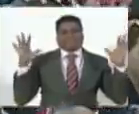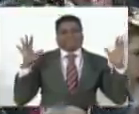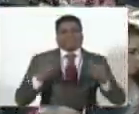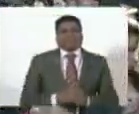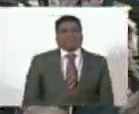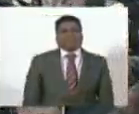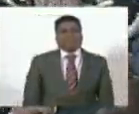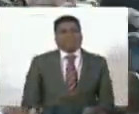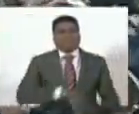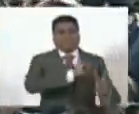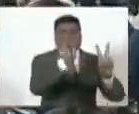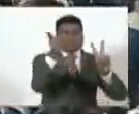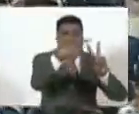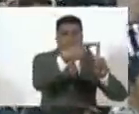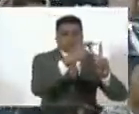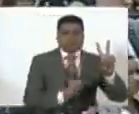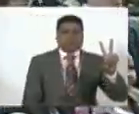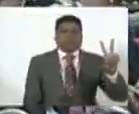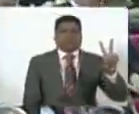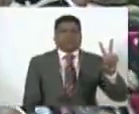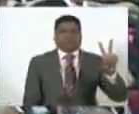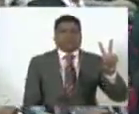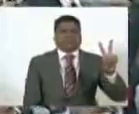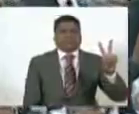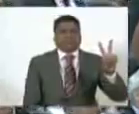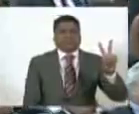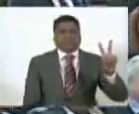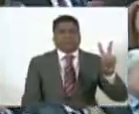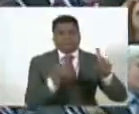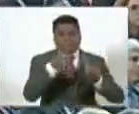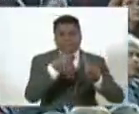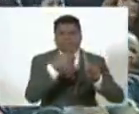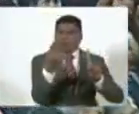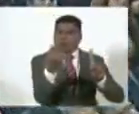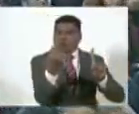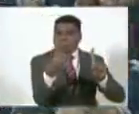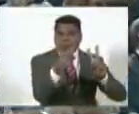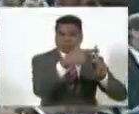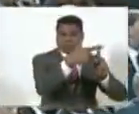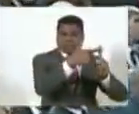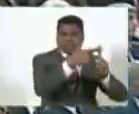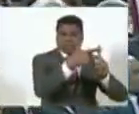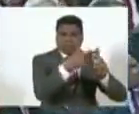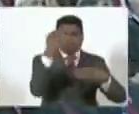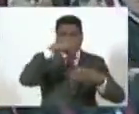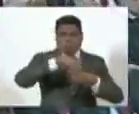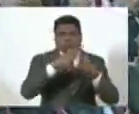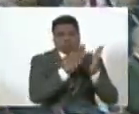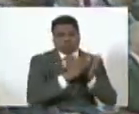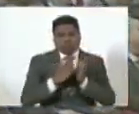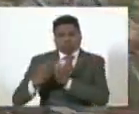En segundo lugar, en materia de seguridad y orden interno,